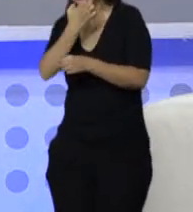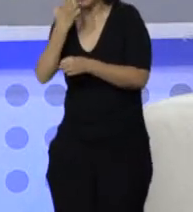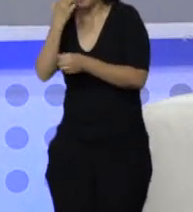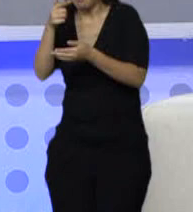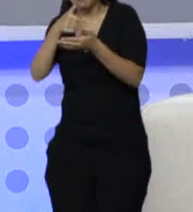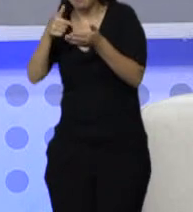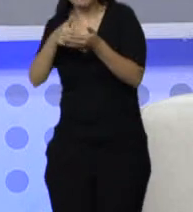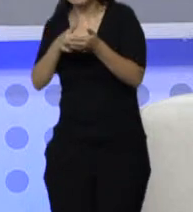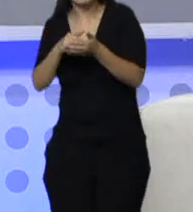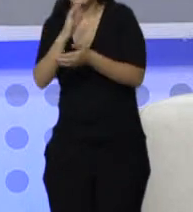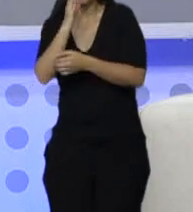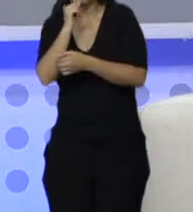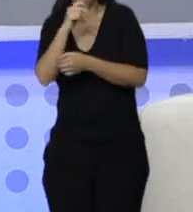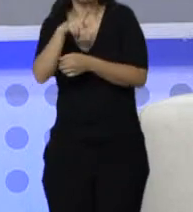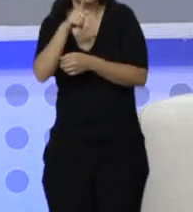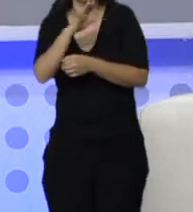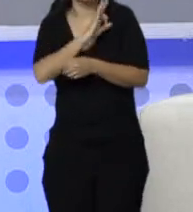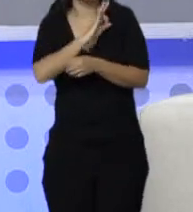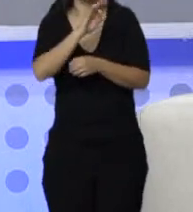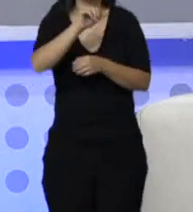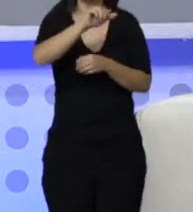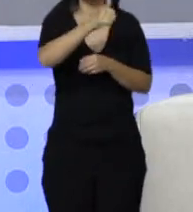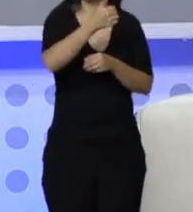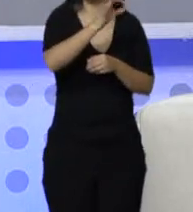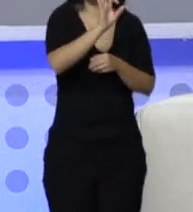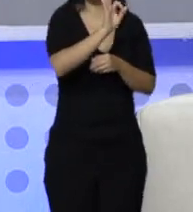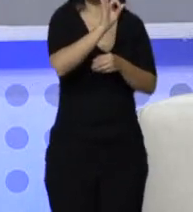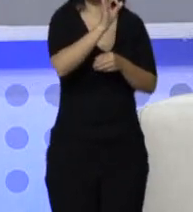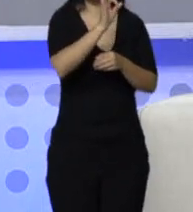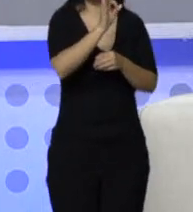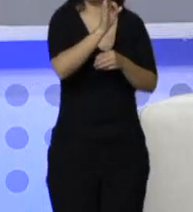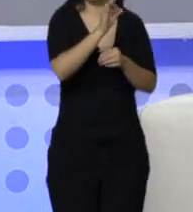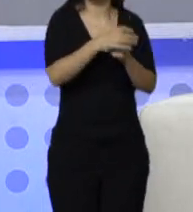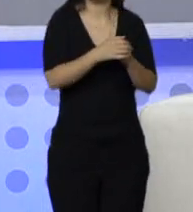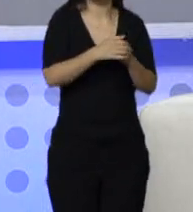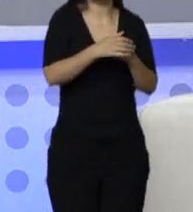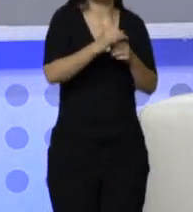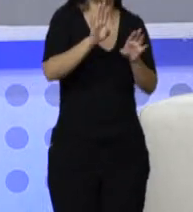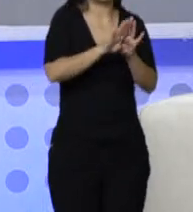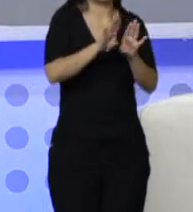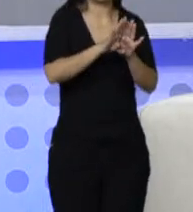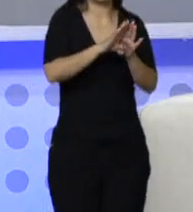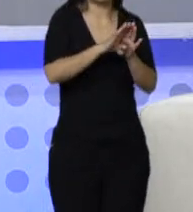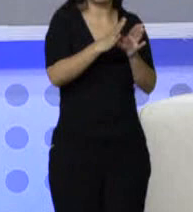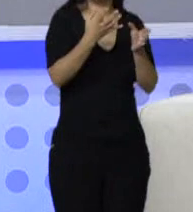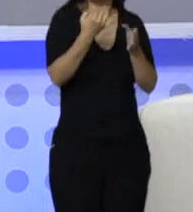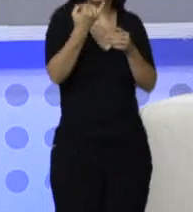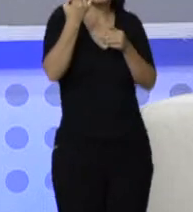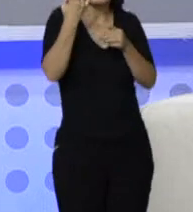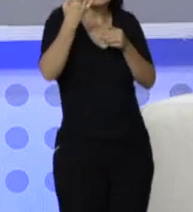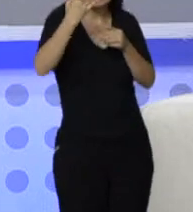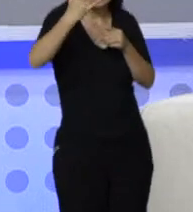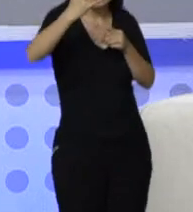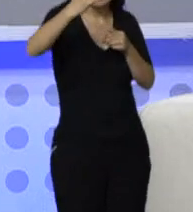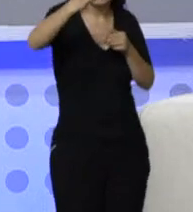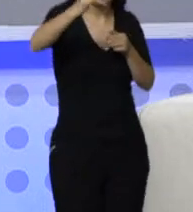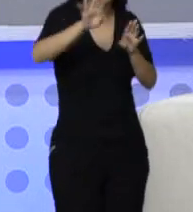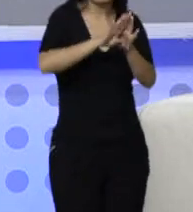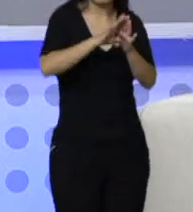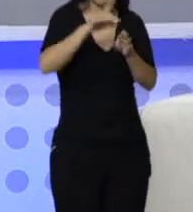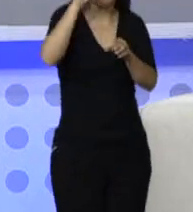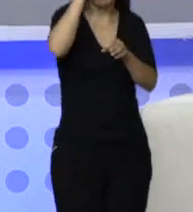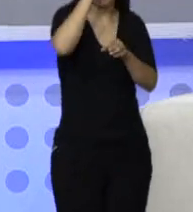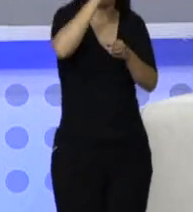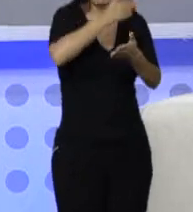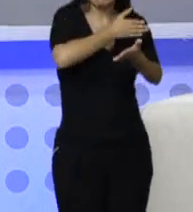lugar pero se puede ir a cualquier otra y le queda a 20 kilómetros de su casa y para llegar es un verdadero